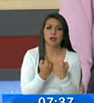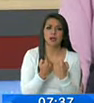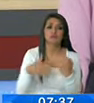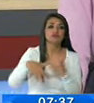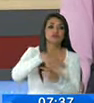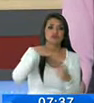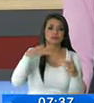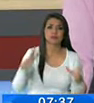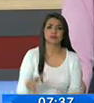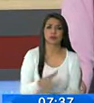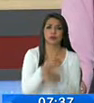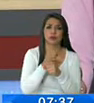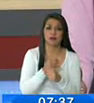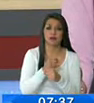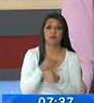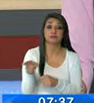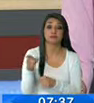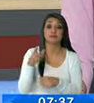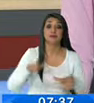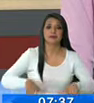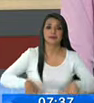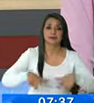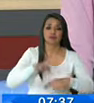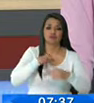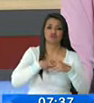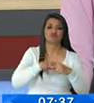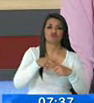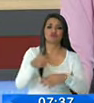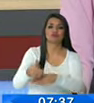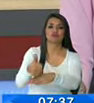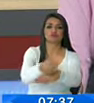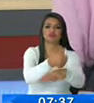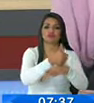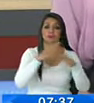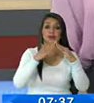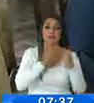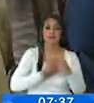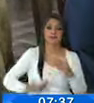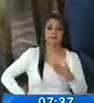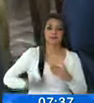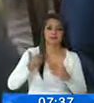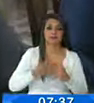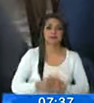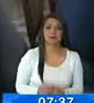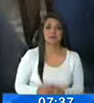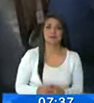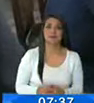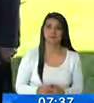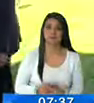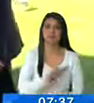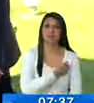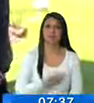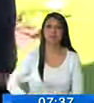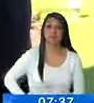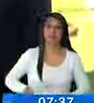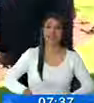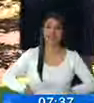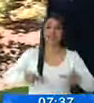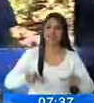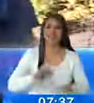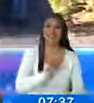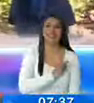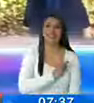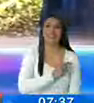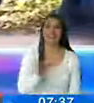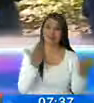y seguridad. Esto durante el gabinete sectorial desarrollado en Carondelet. Luego de retornar al país tras su periplo en Chile, el